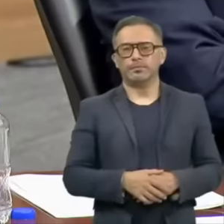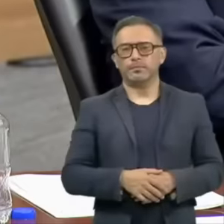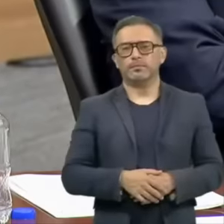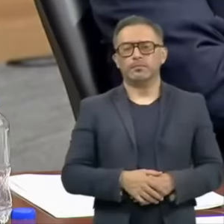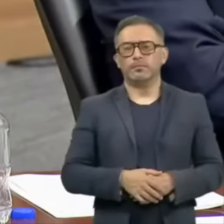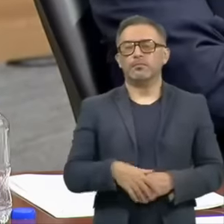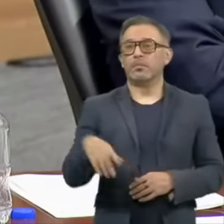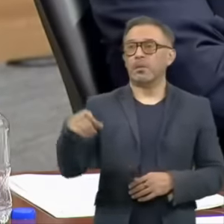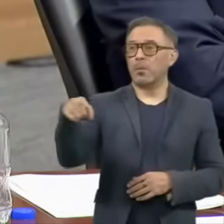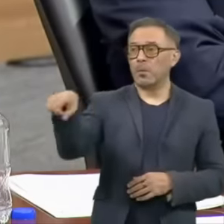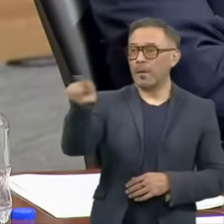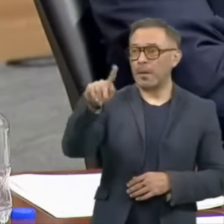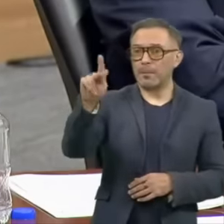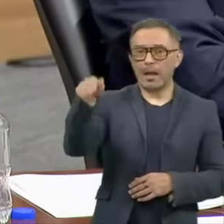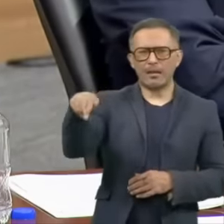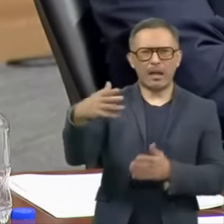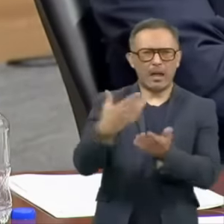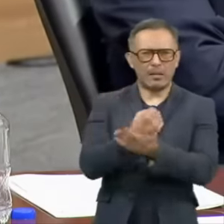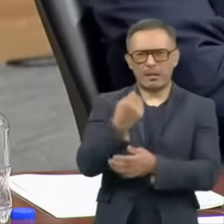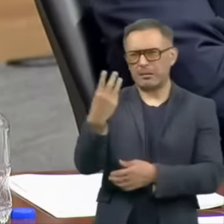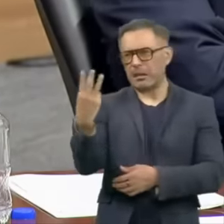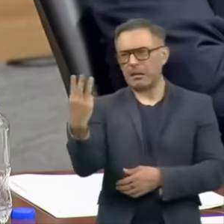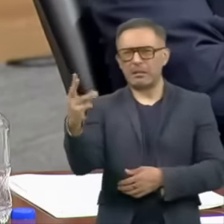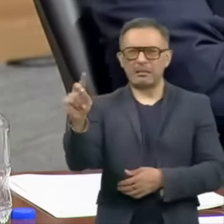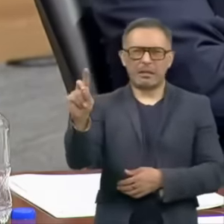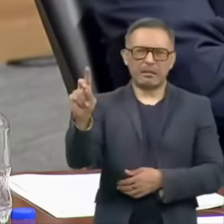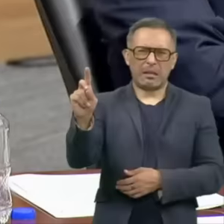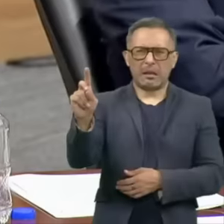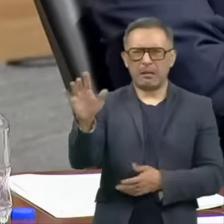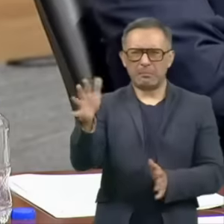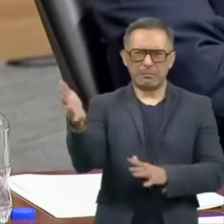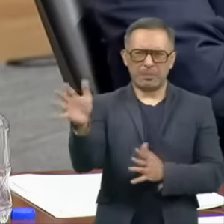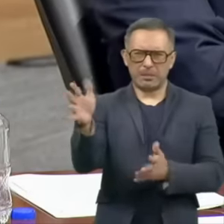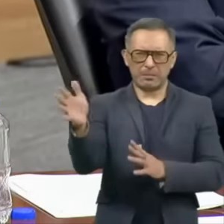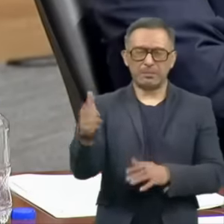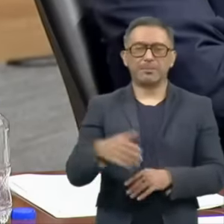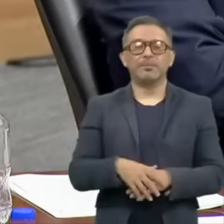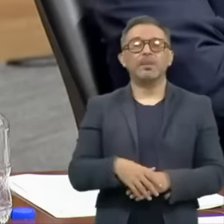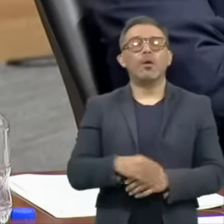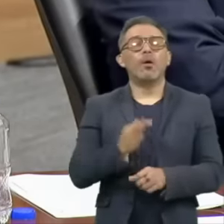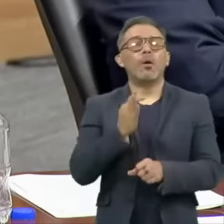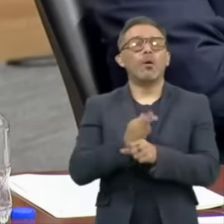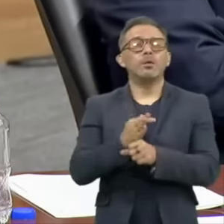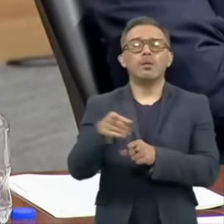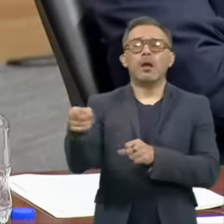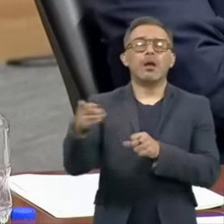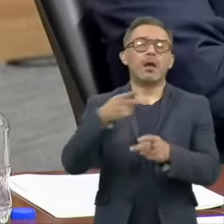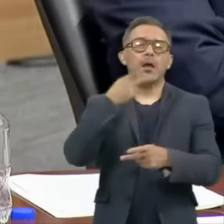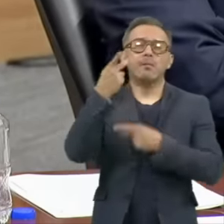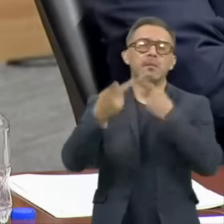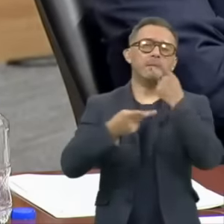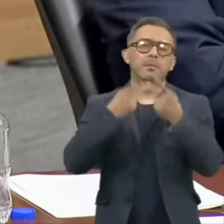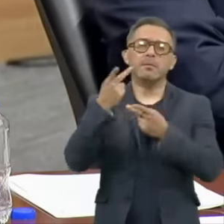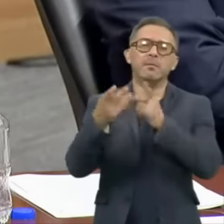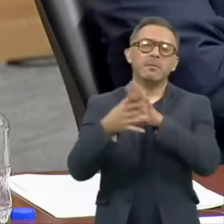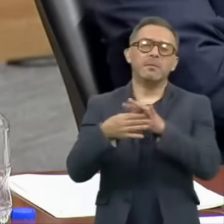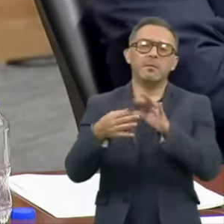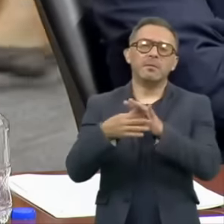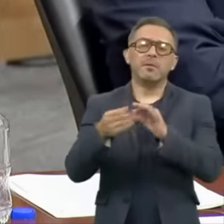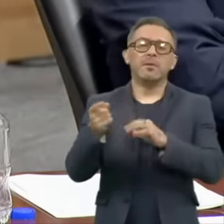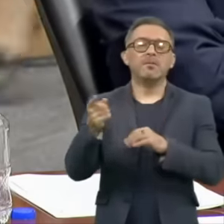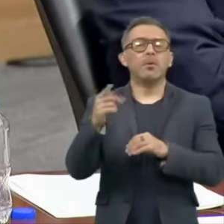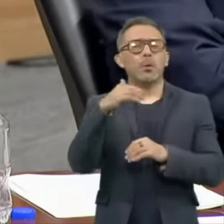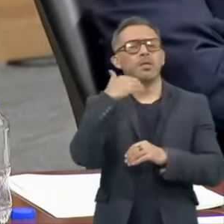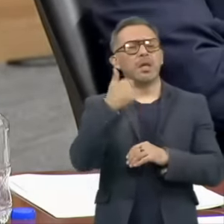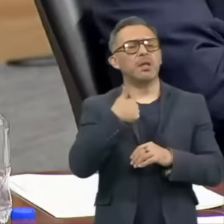Ustedes en el PAN ganaron 30 más o menos. Y vienen ahora con el cuento de que quieren una